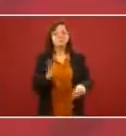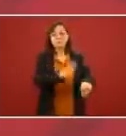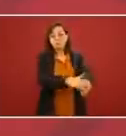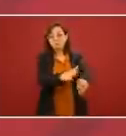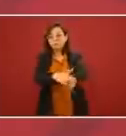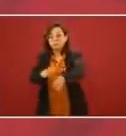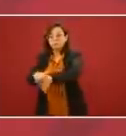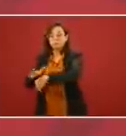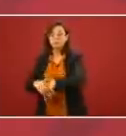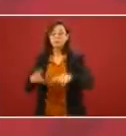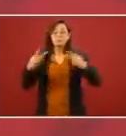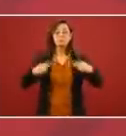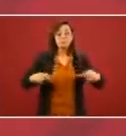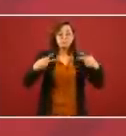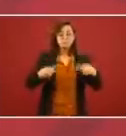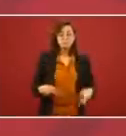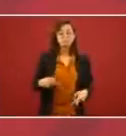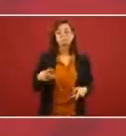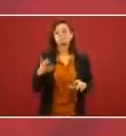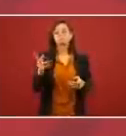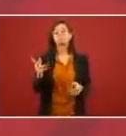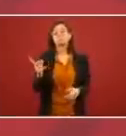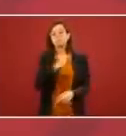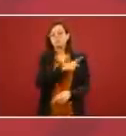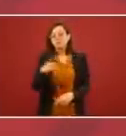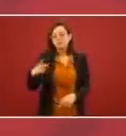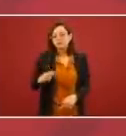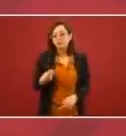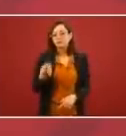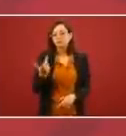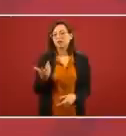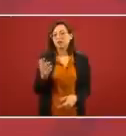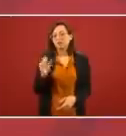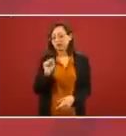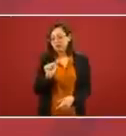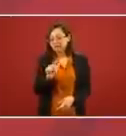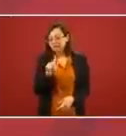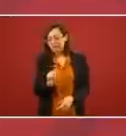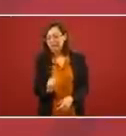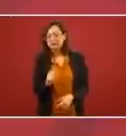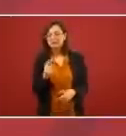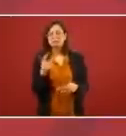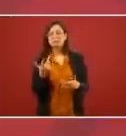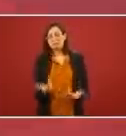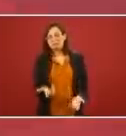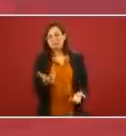deudas con Hacienda, con el SAT, con